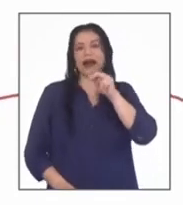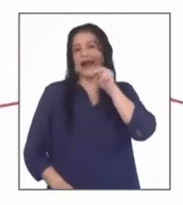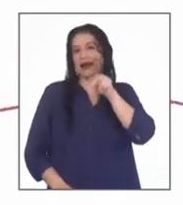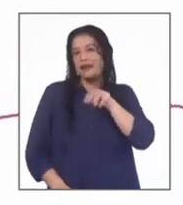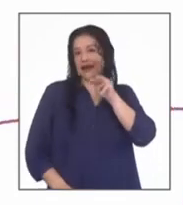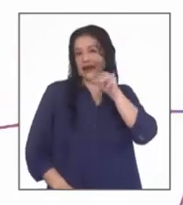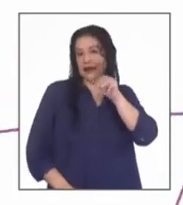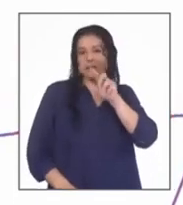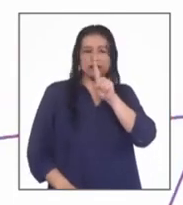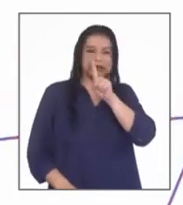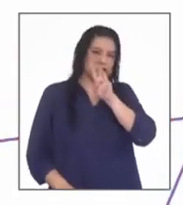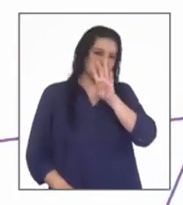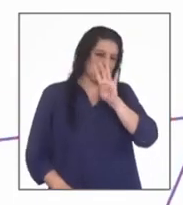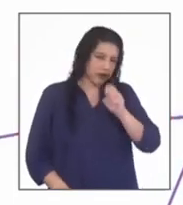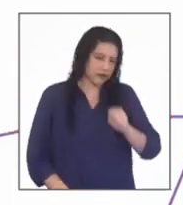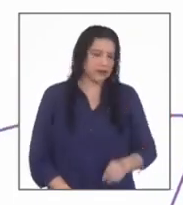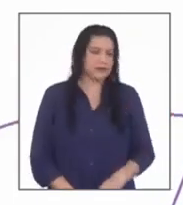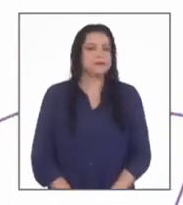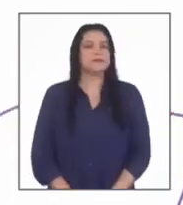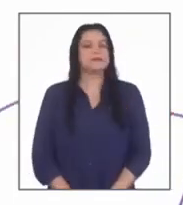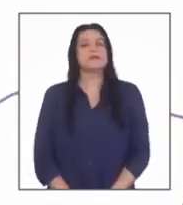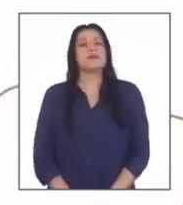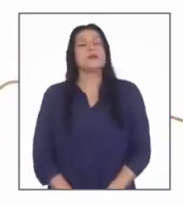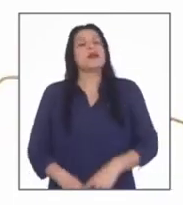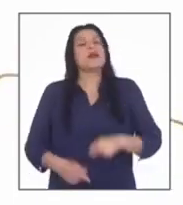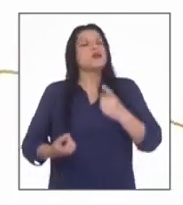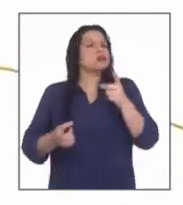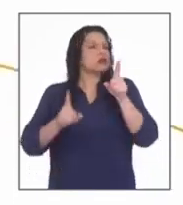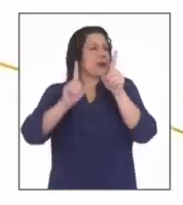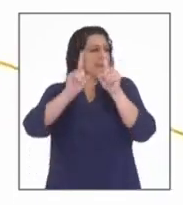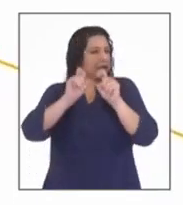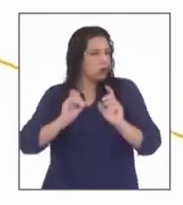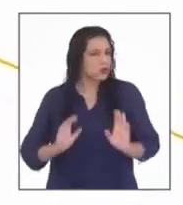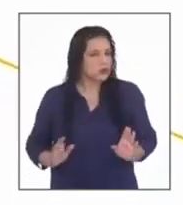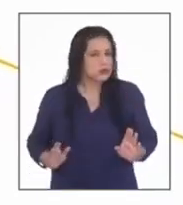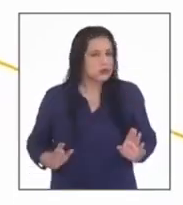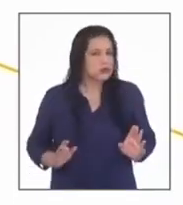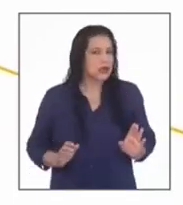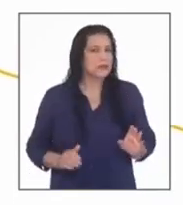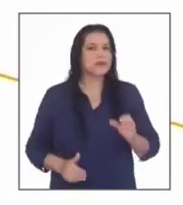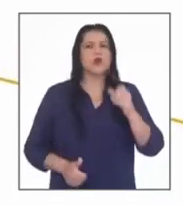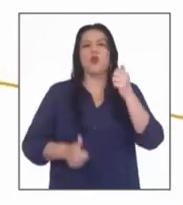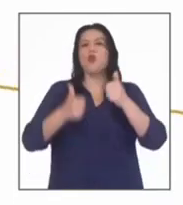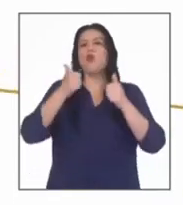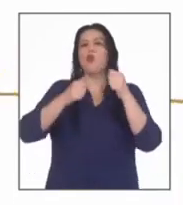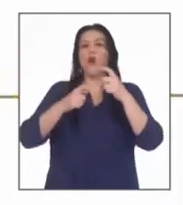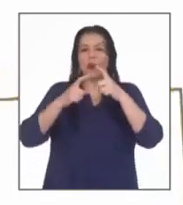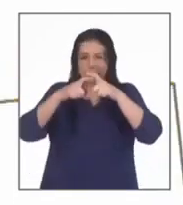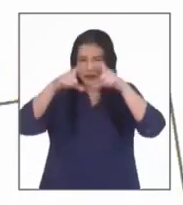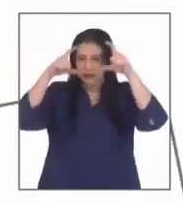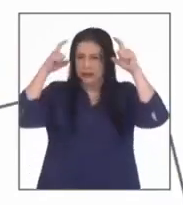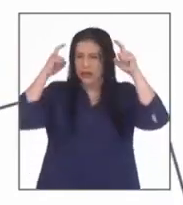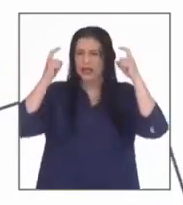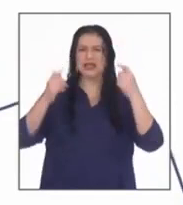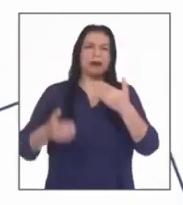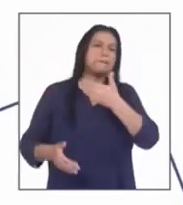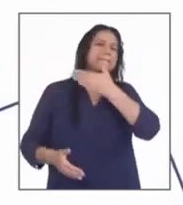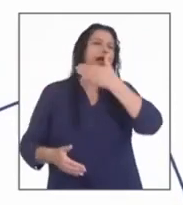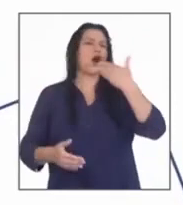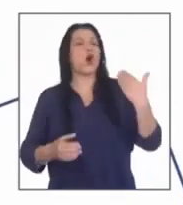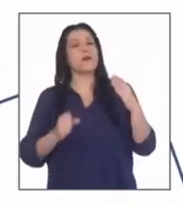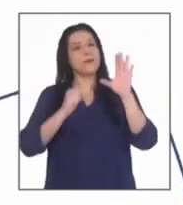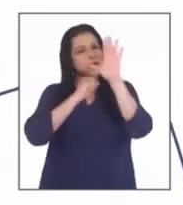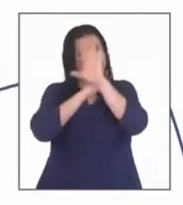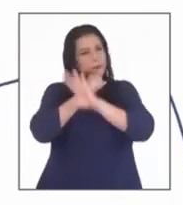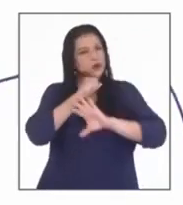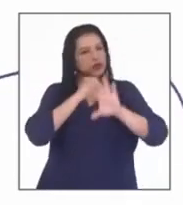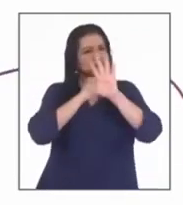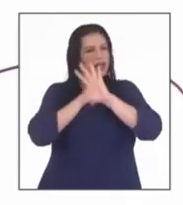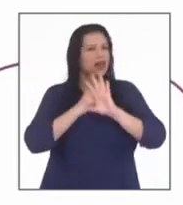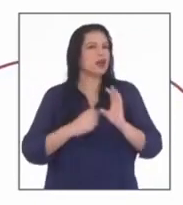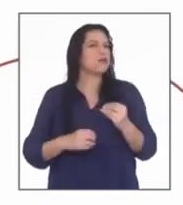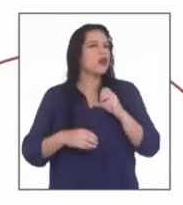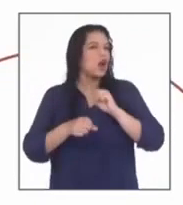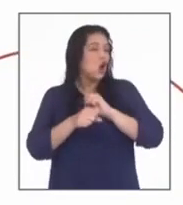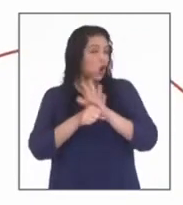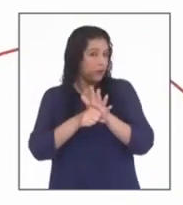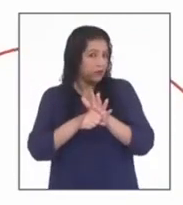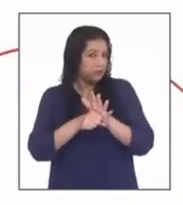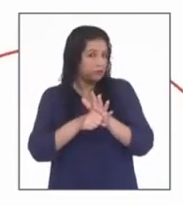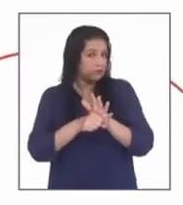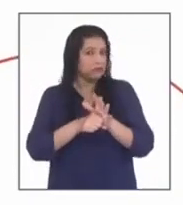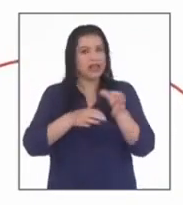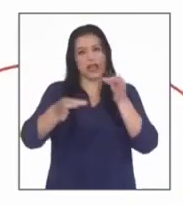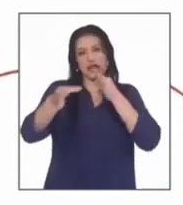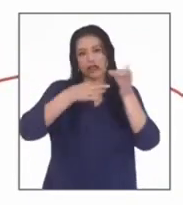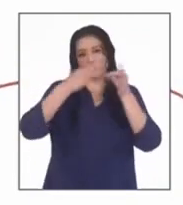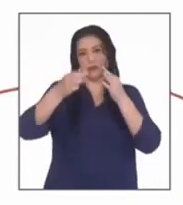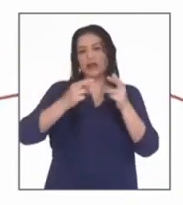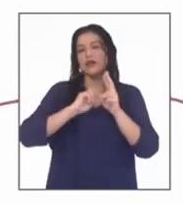expresa como 140 nm. Se pregunta, ¿qué tipo de mascarilla será de óptima protección ante el COVID-19?